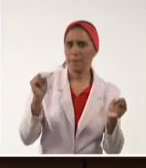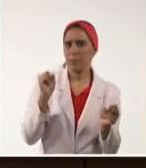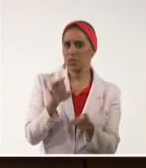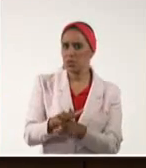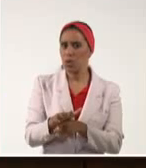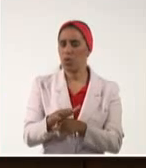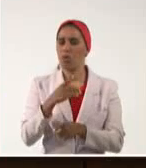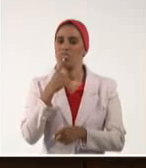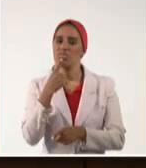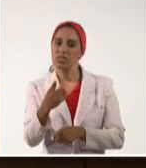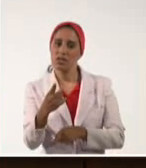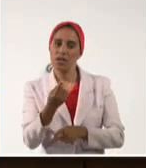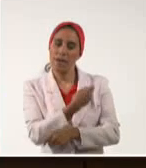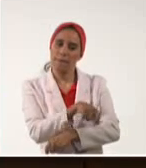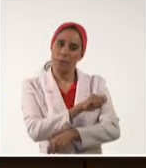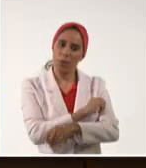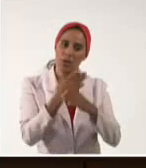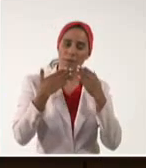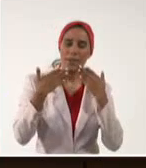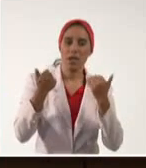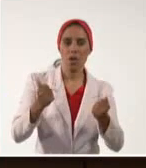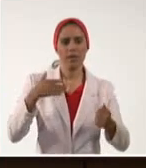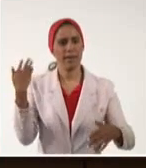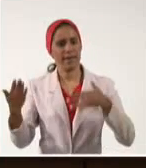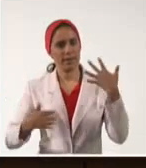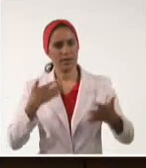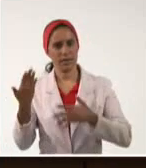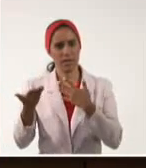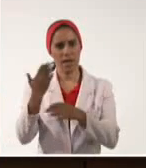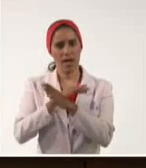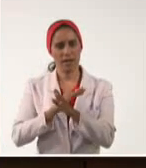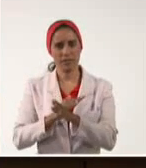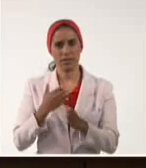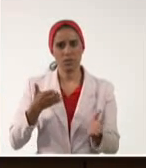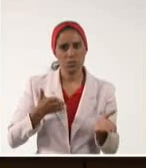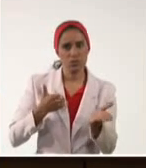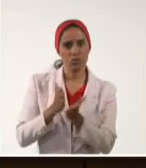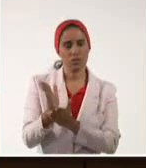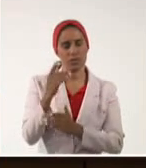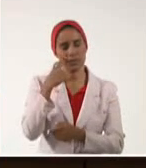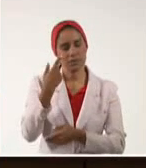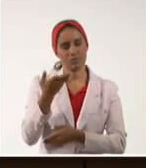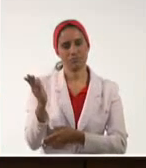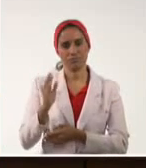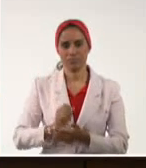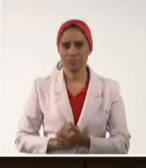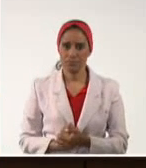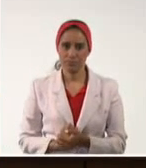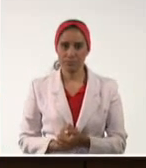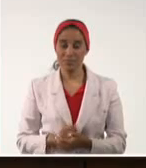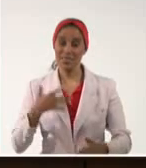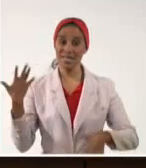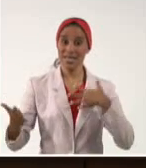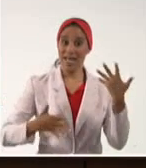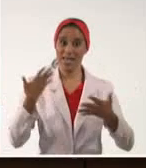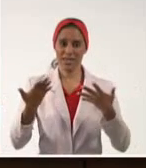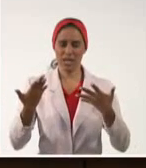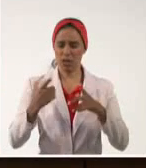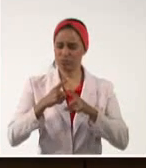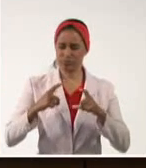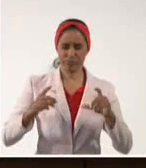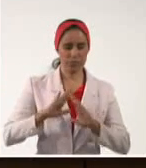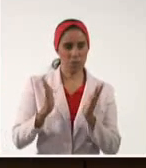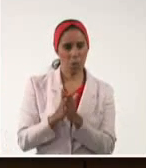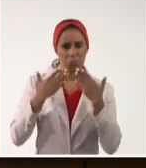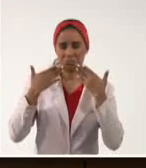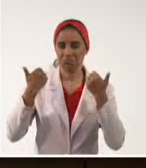en la hora de mayor celebración y alegría lo siguiente, y cito: la alegría es inmensa y sin